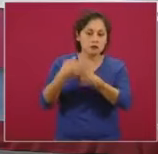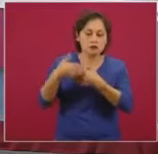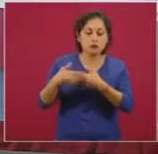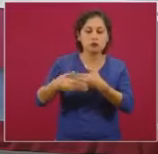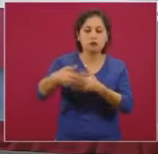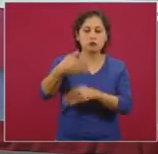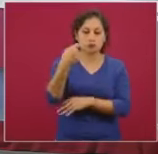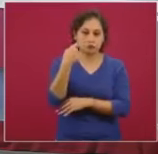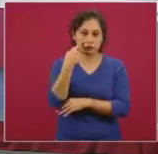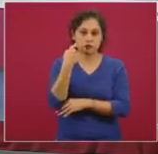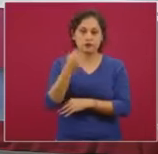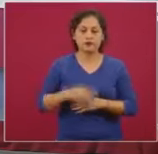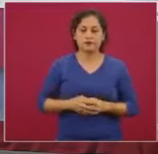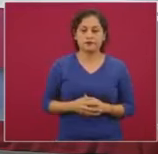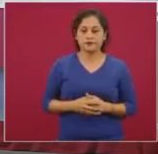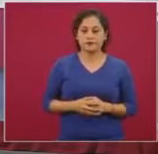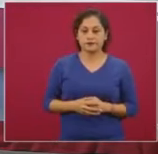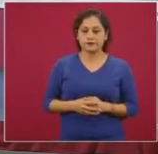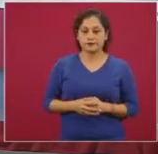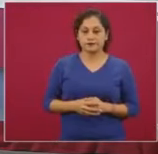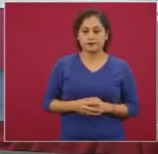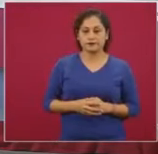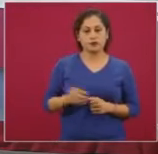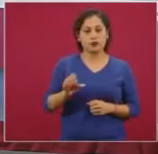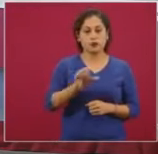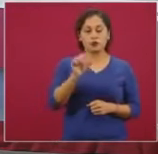del próximo boletín. La siguiente,